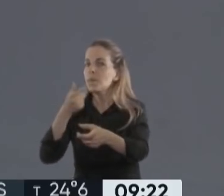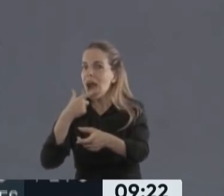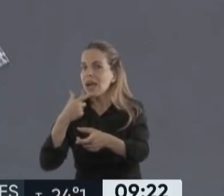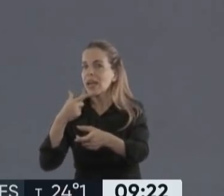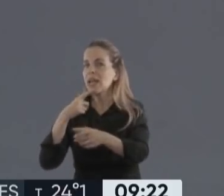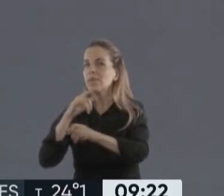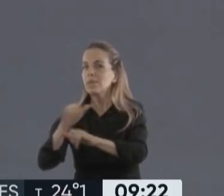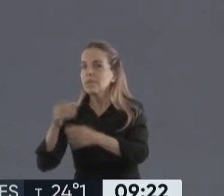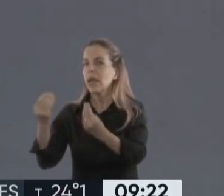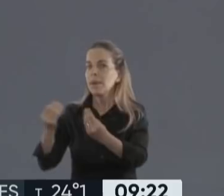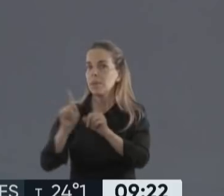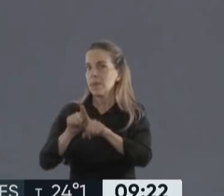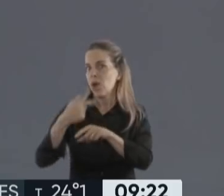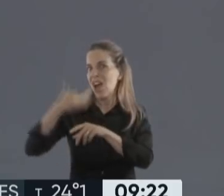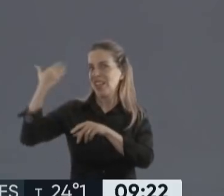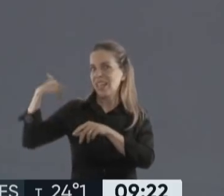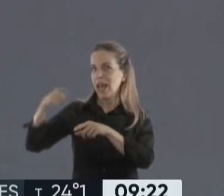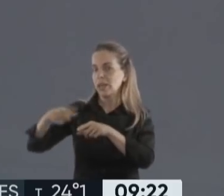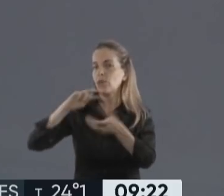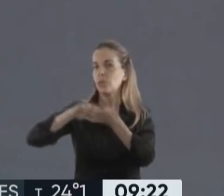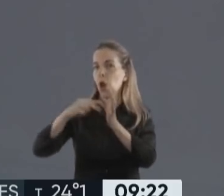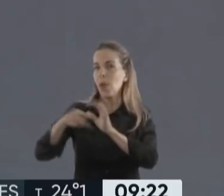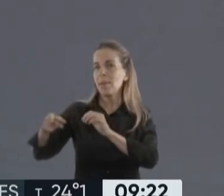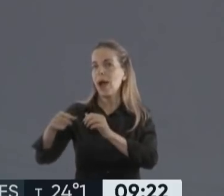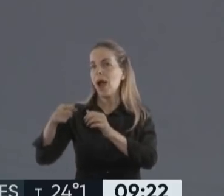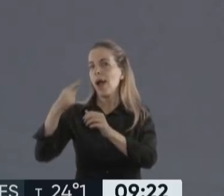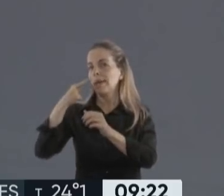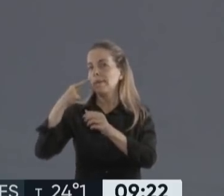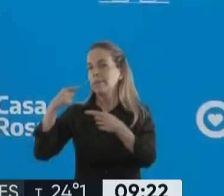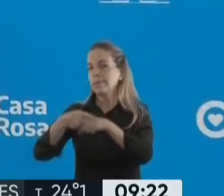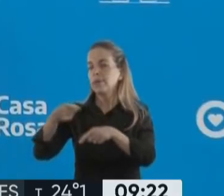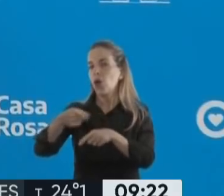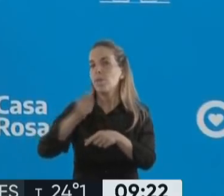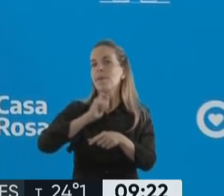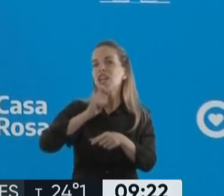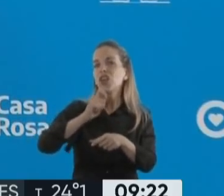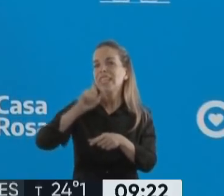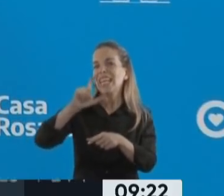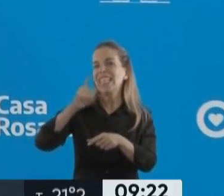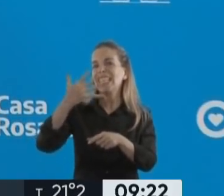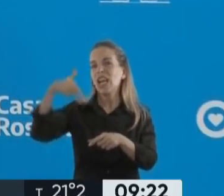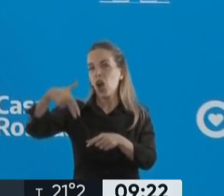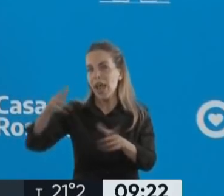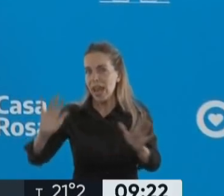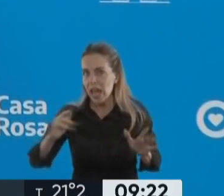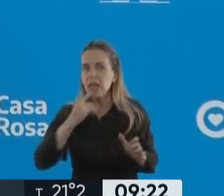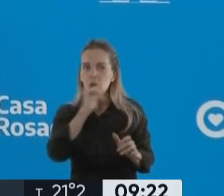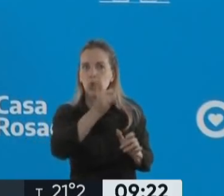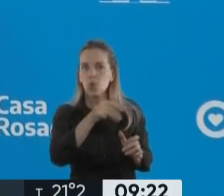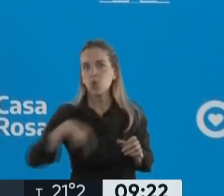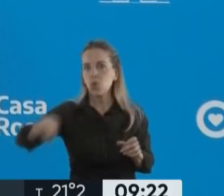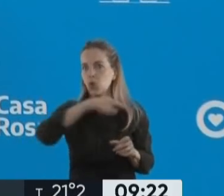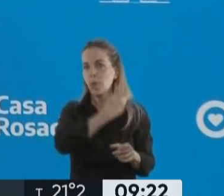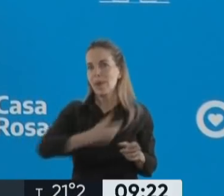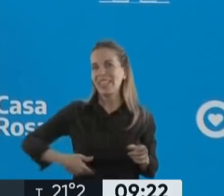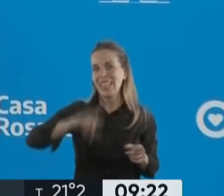últimamente, como el incidente ayer en Dolores con el periodista de C5N. Gracias. Gracias. Ayer repudiamos, por orden expresa del presidente de